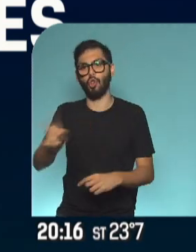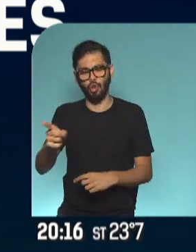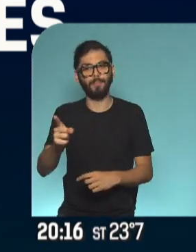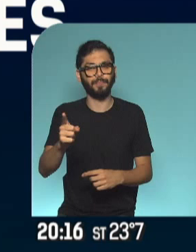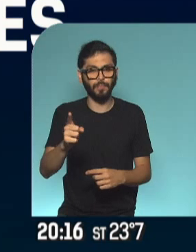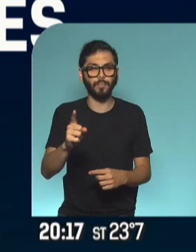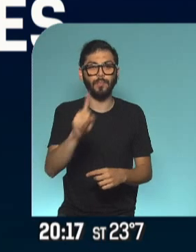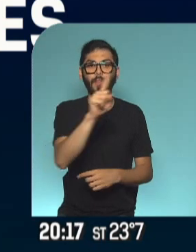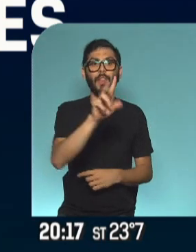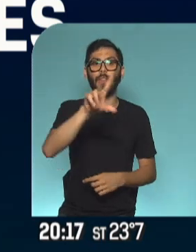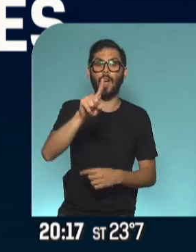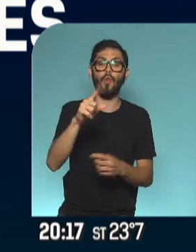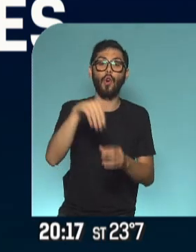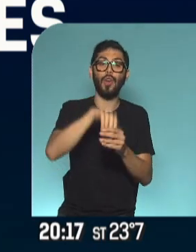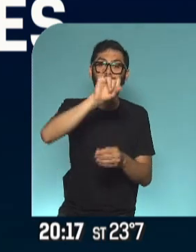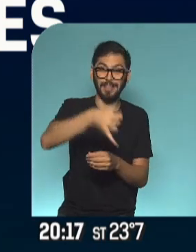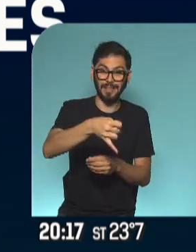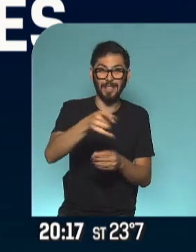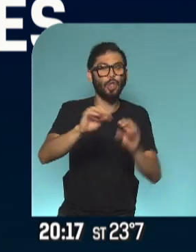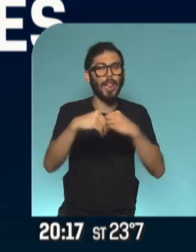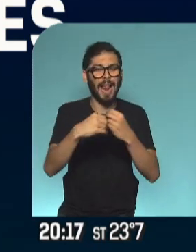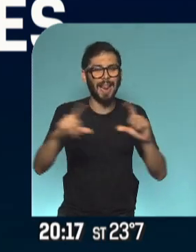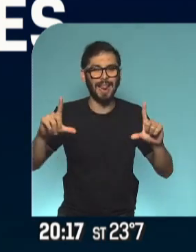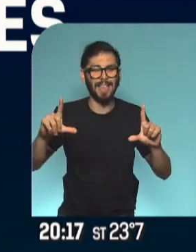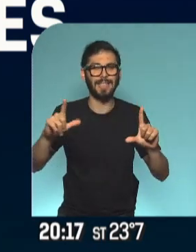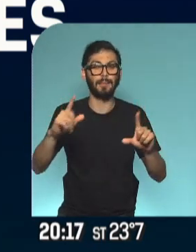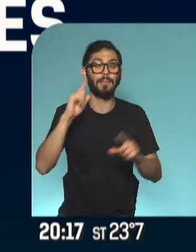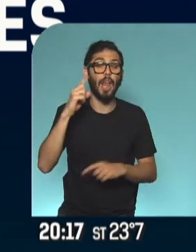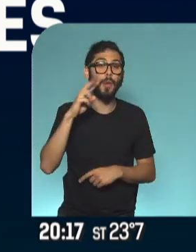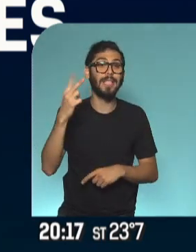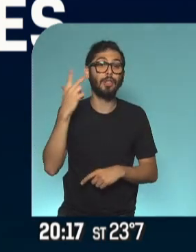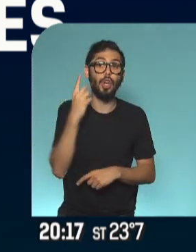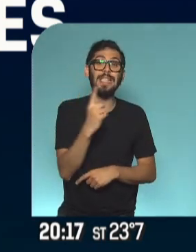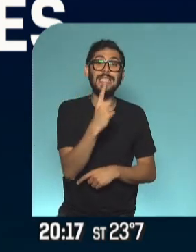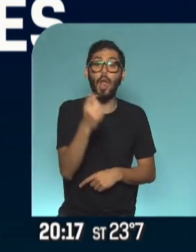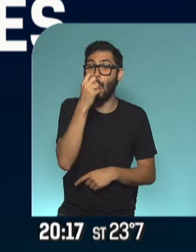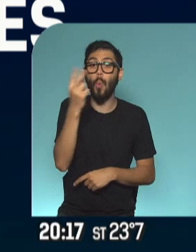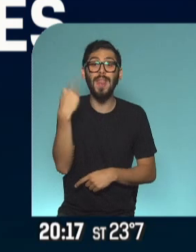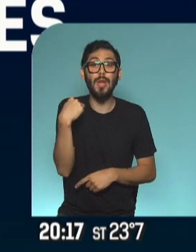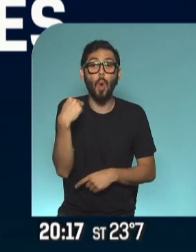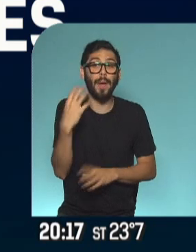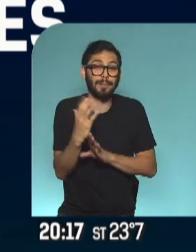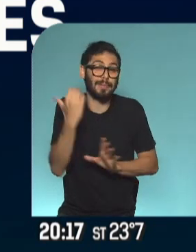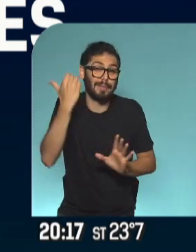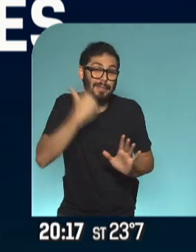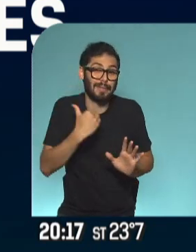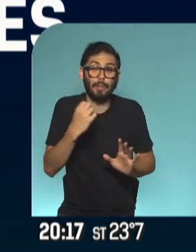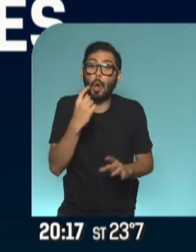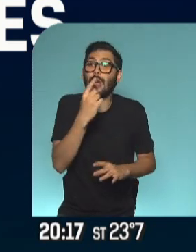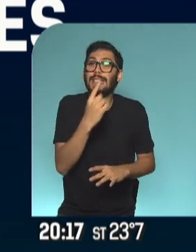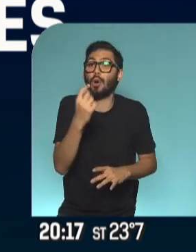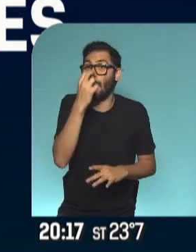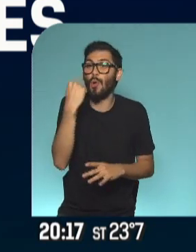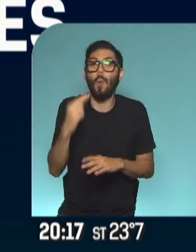Bueno, 131 a favor. Este es el Pensemos total, ¿no? que, claro, en 2018 teníamos 129 positivos, ahí justito, porque 129 es lo que